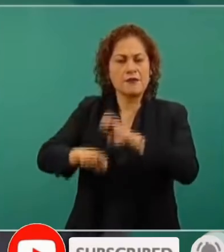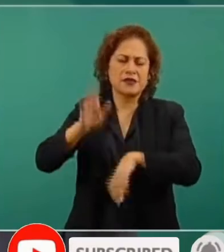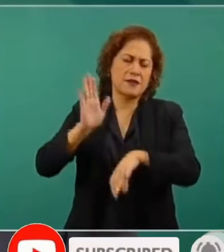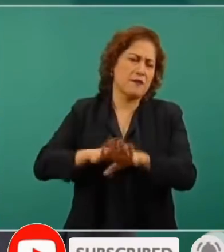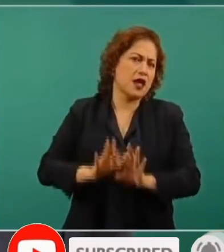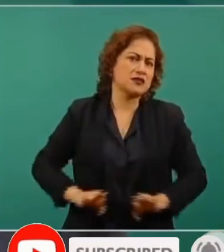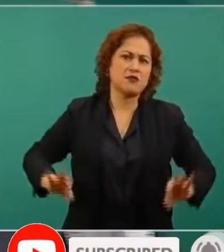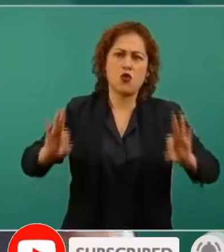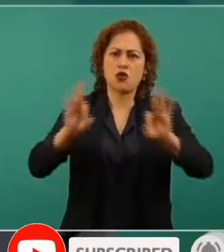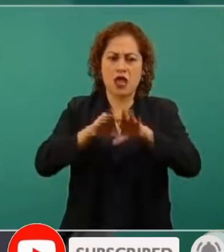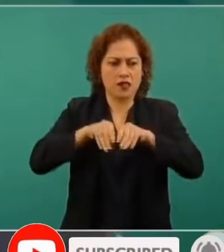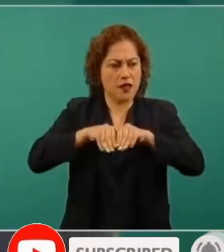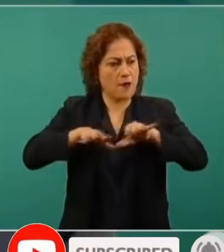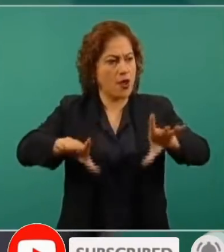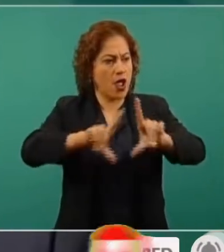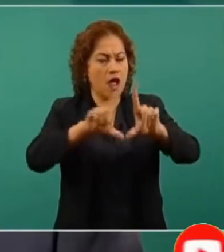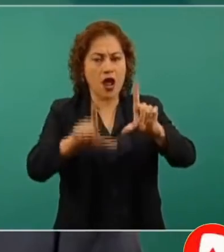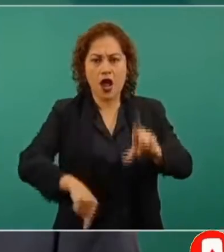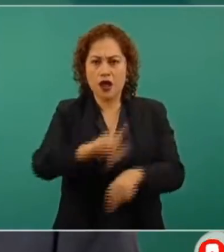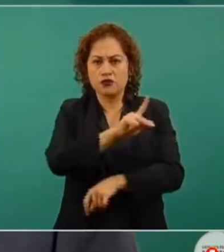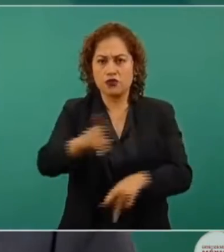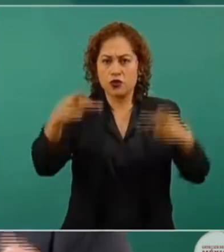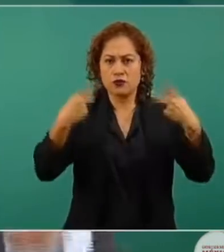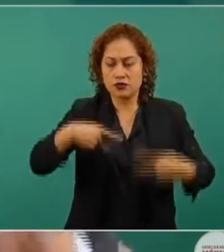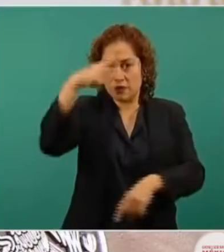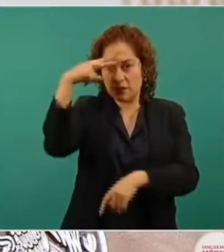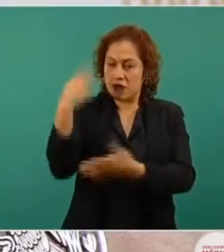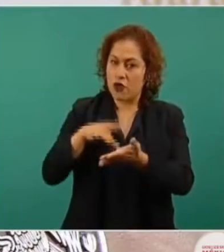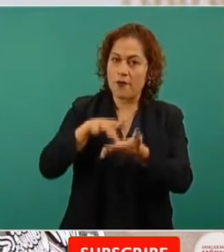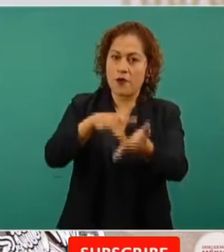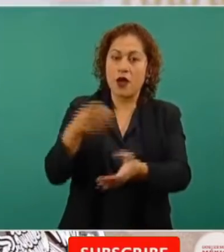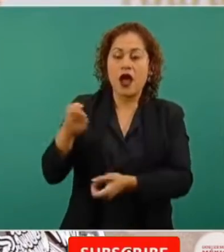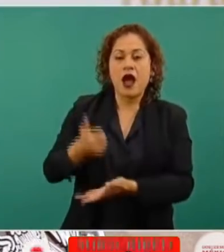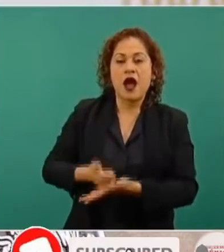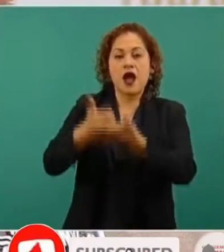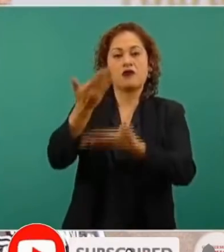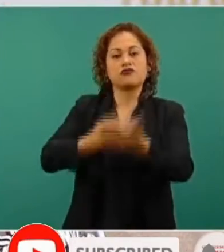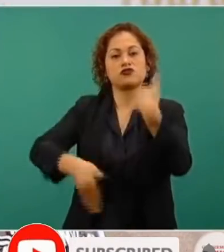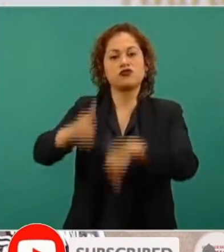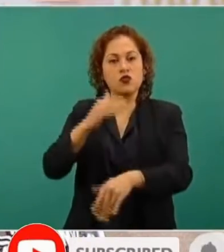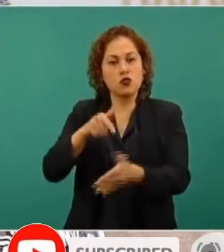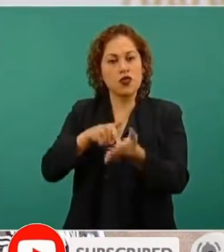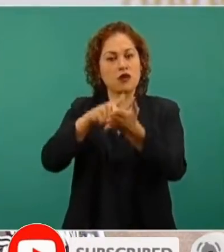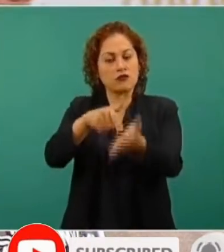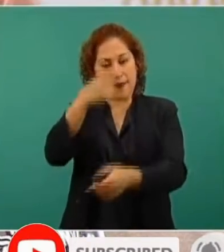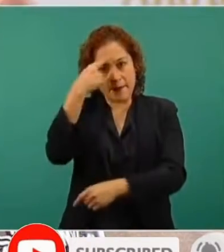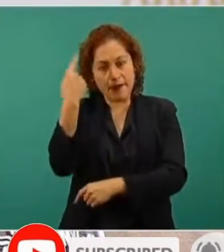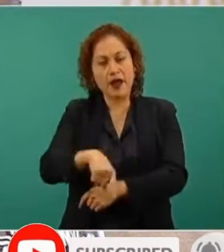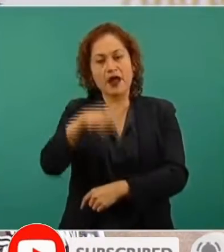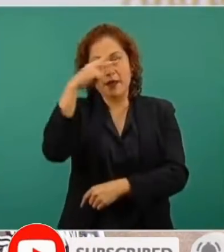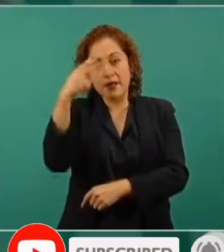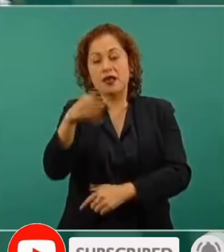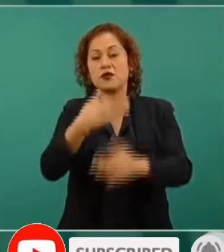los mexicanos, la que impulsará el desarrollo de este país, ¿verdad? Esa, ¿verdad?, que tiene por mandato del presidente de la